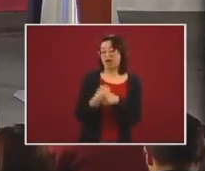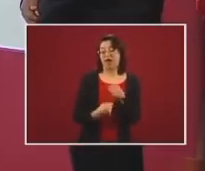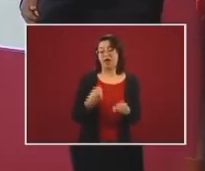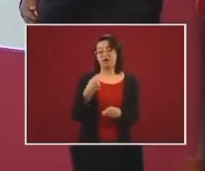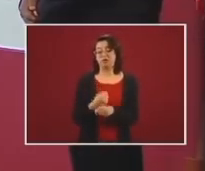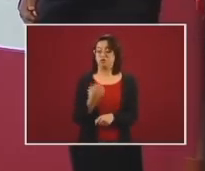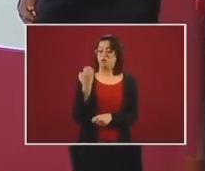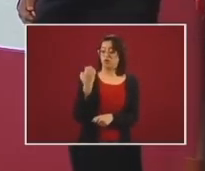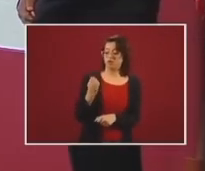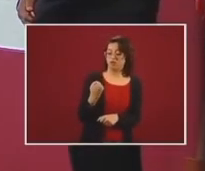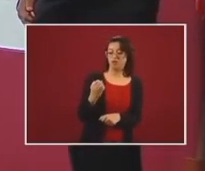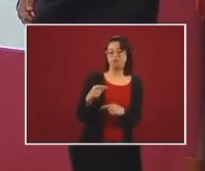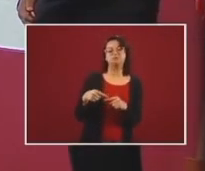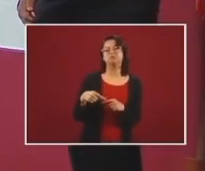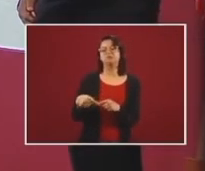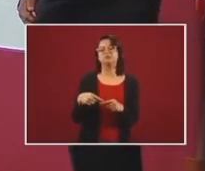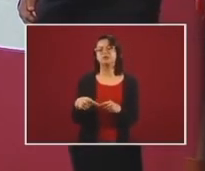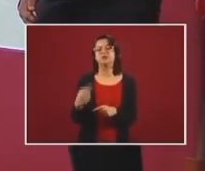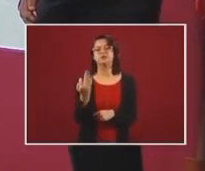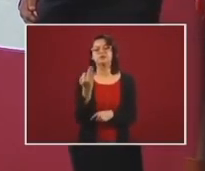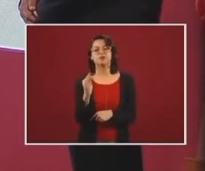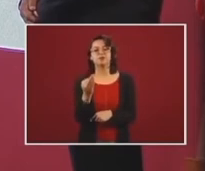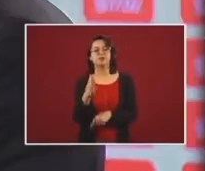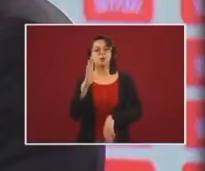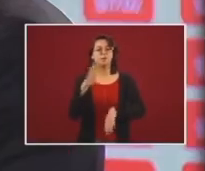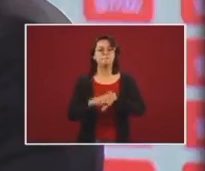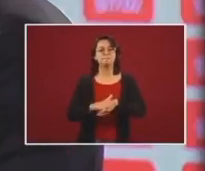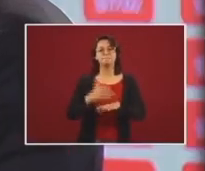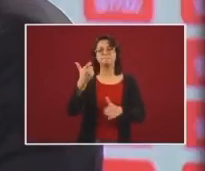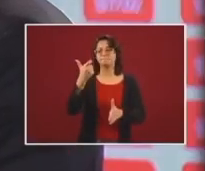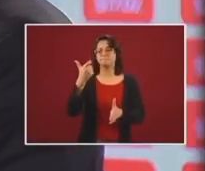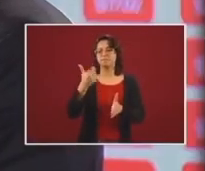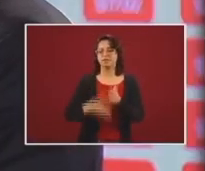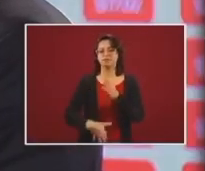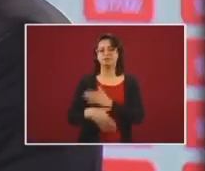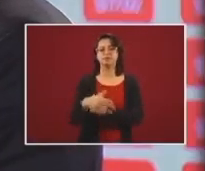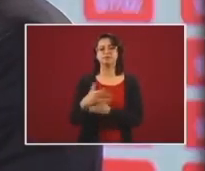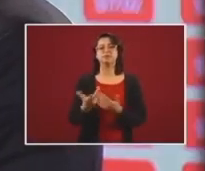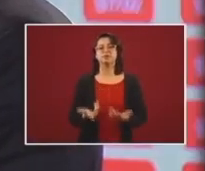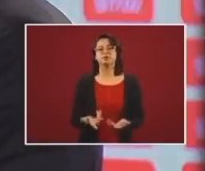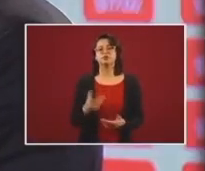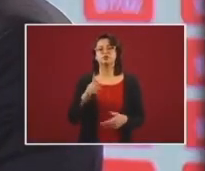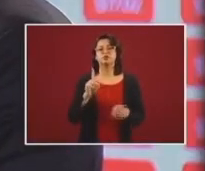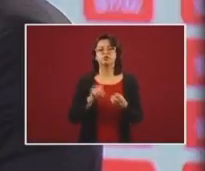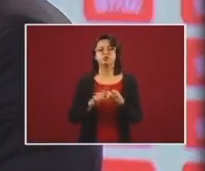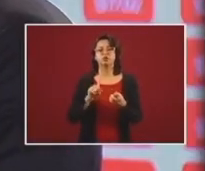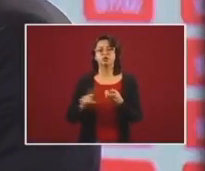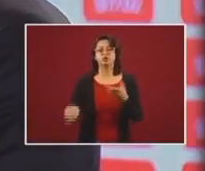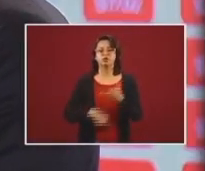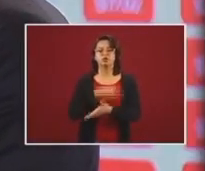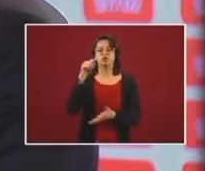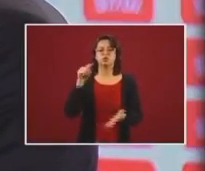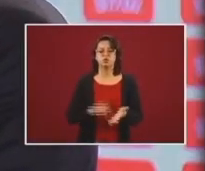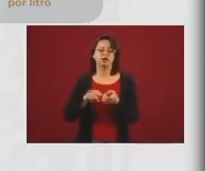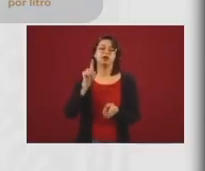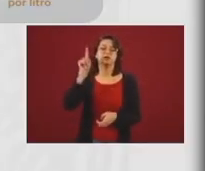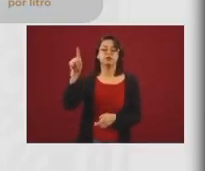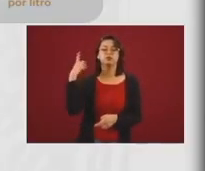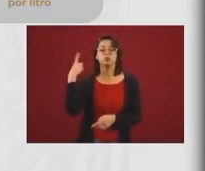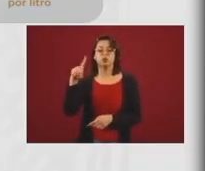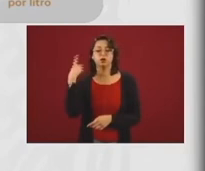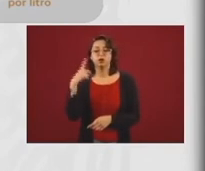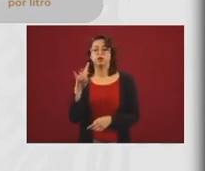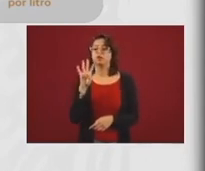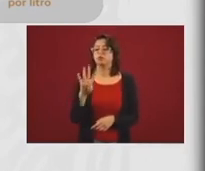en total 13.094 carpetas de investigación por robo de hidrocarburo en el 2019. El año anterior, la Fiscalía del